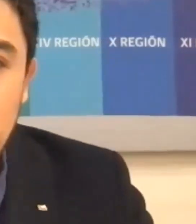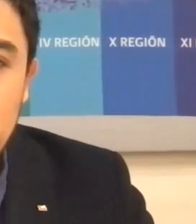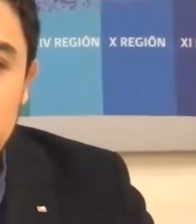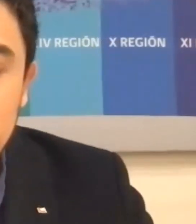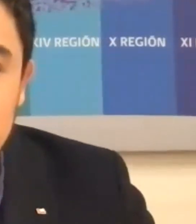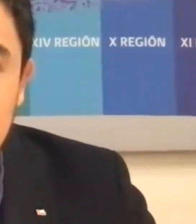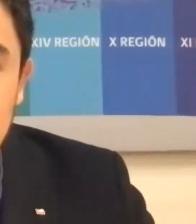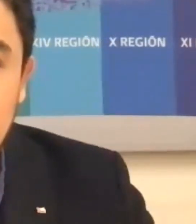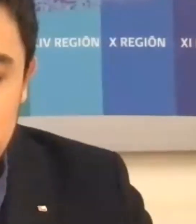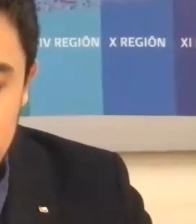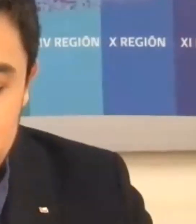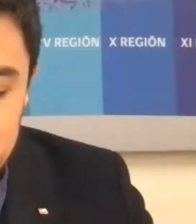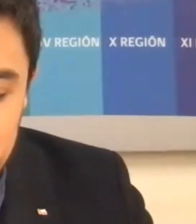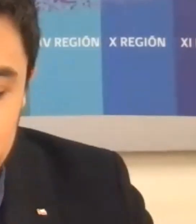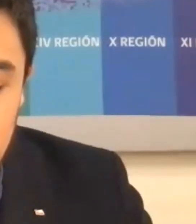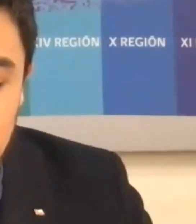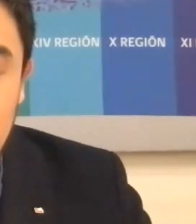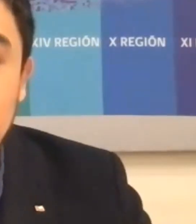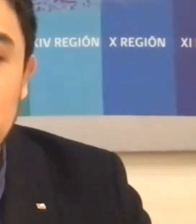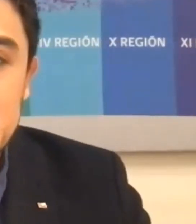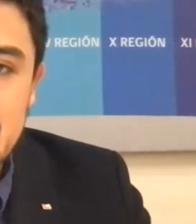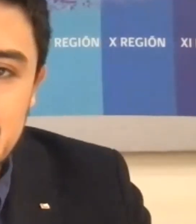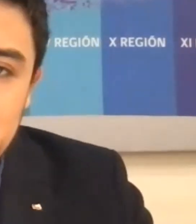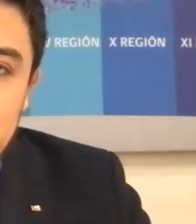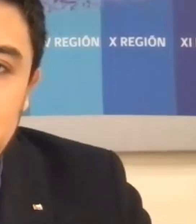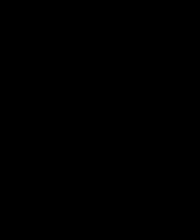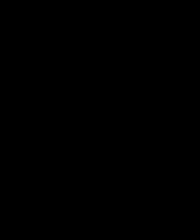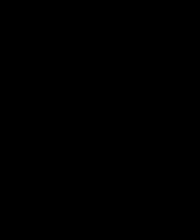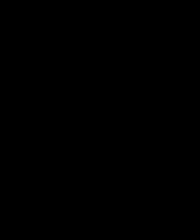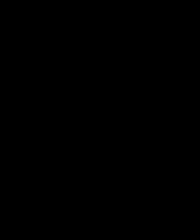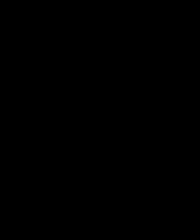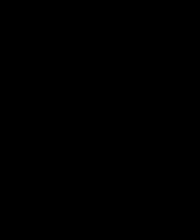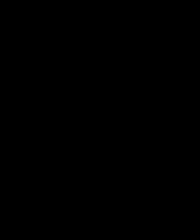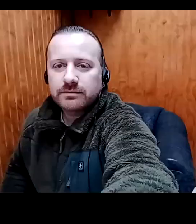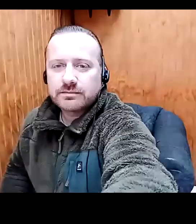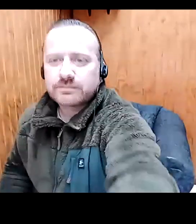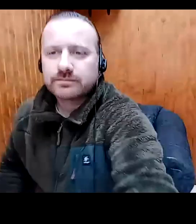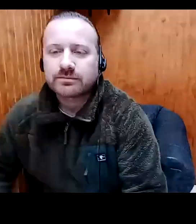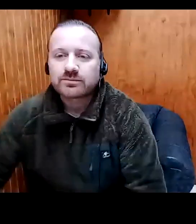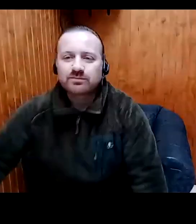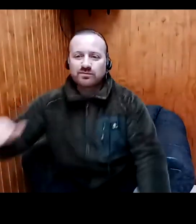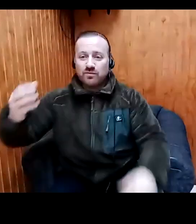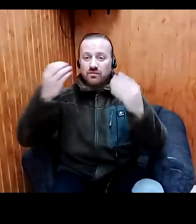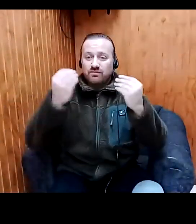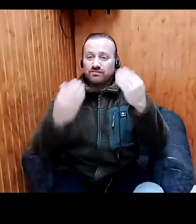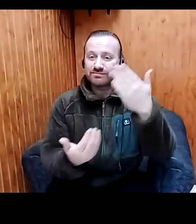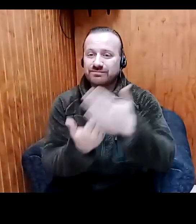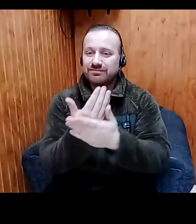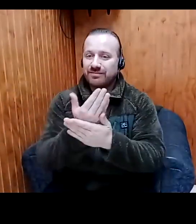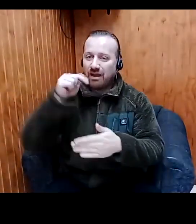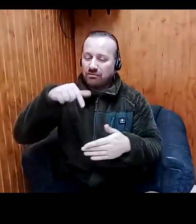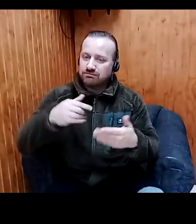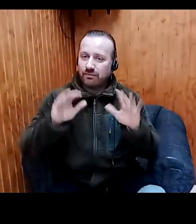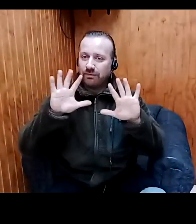Bien, siendo ya las 10:30 de la mañana, vamos a comenzar este Congreso Nacional y Latinoamericano del programa